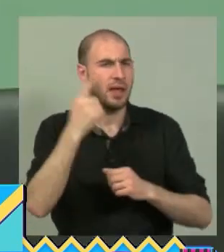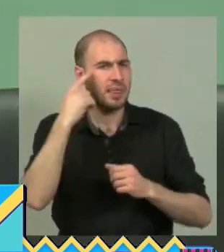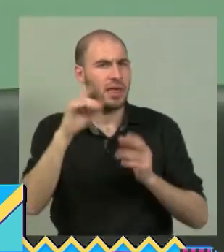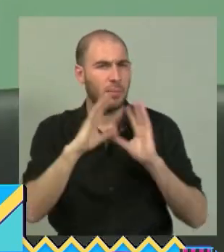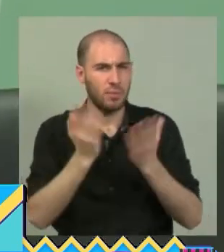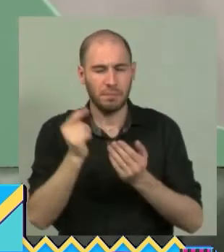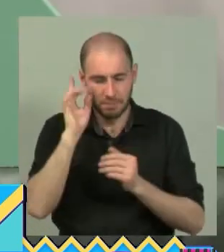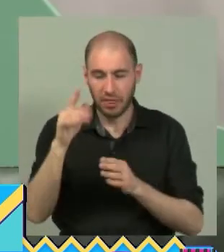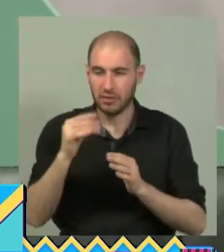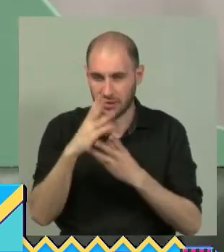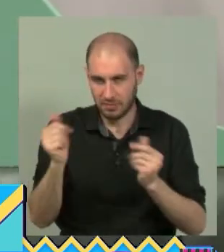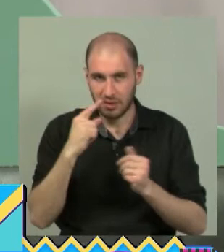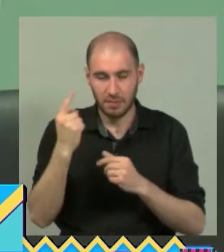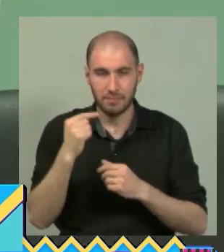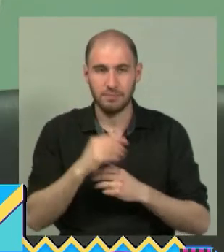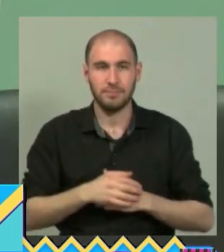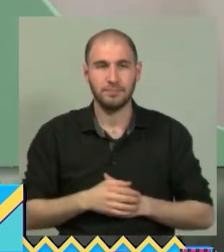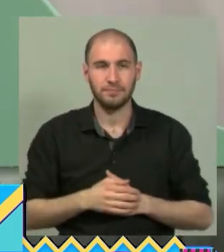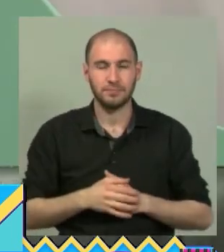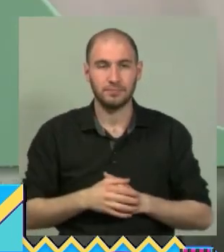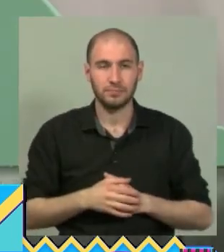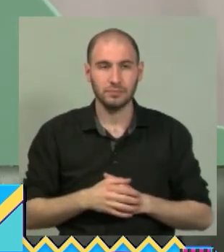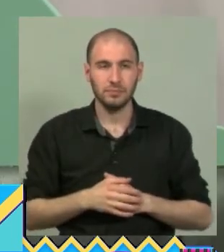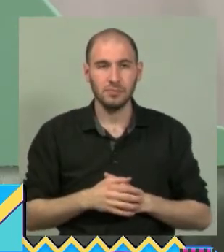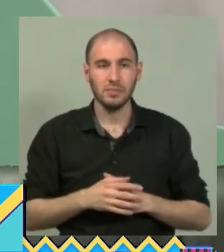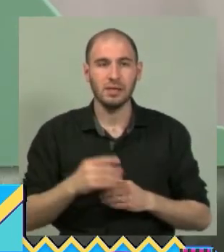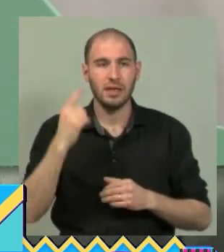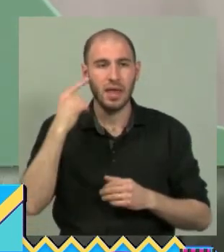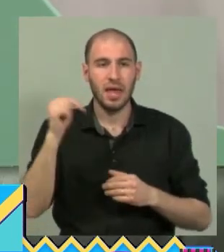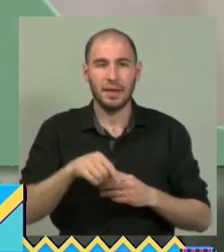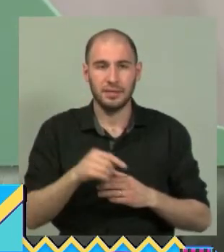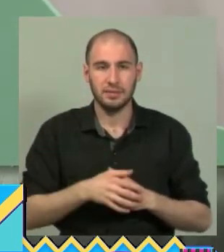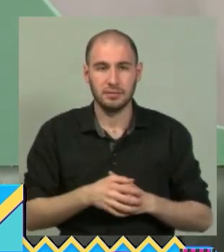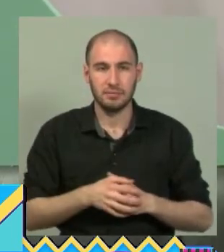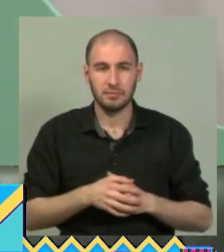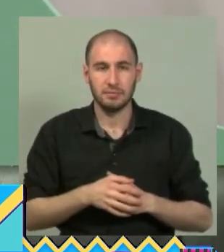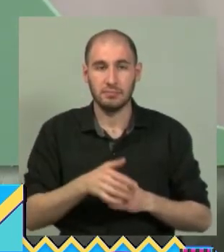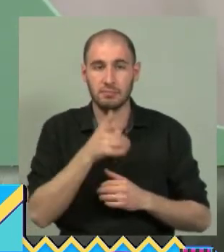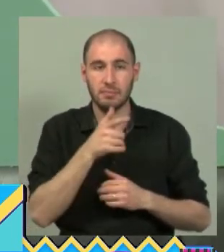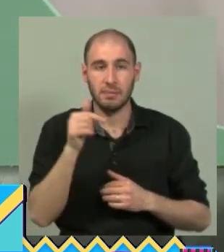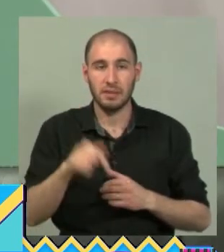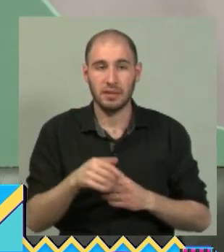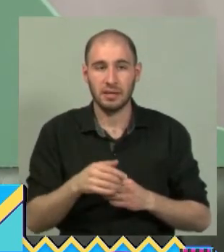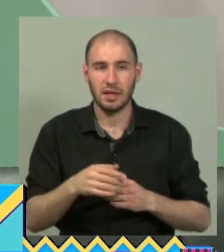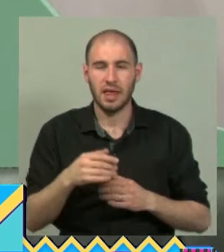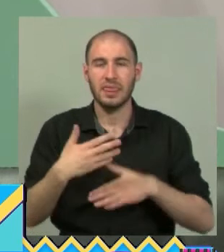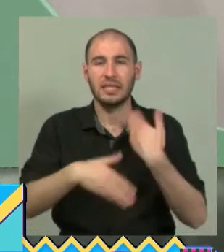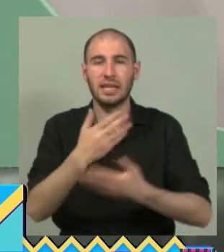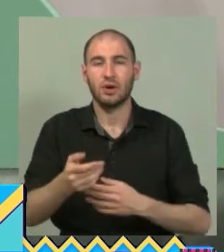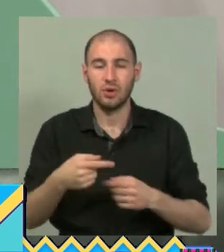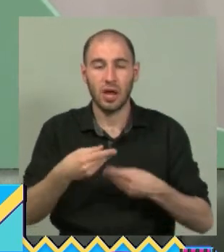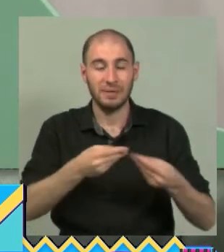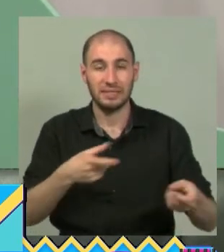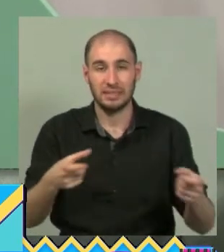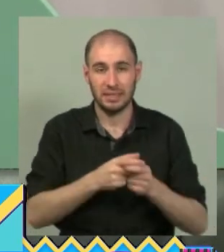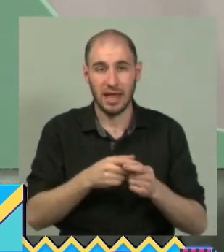permite que termino la idea, Raúl, por favor? La idea es esta. Creo que hay que apuntarle al desarrollo de pequeñas